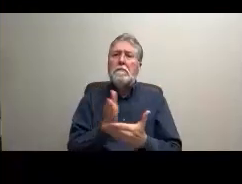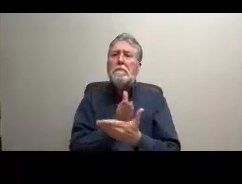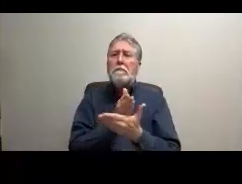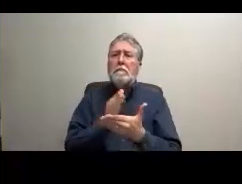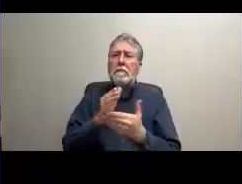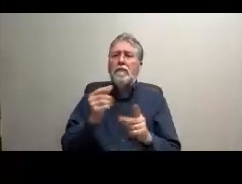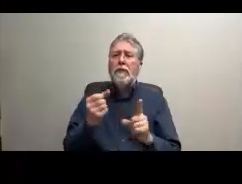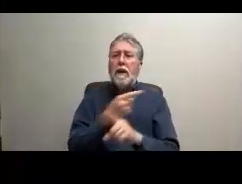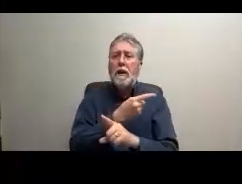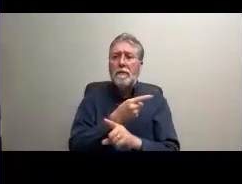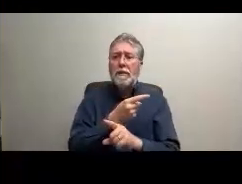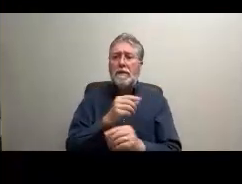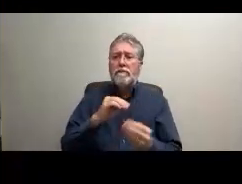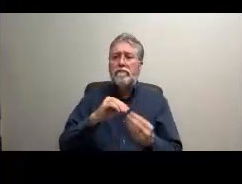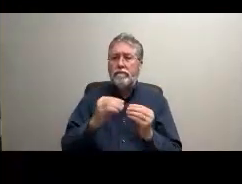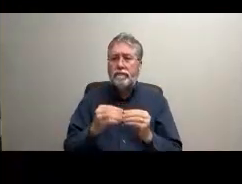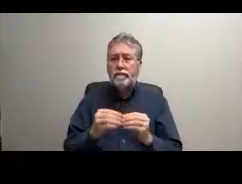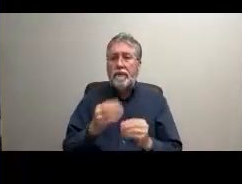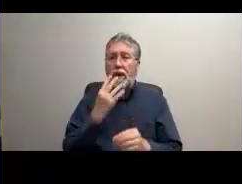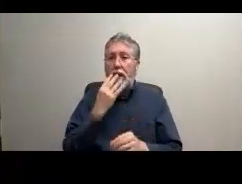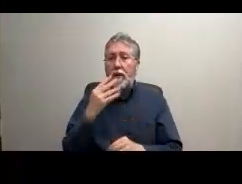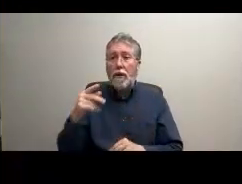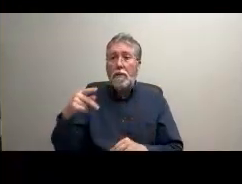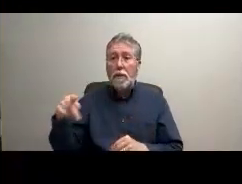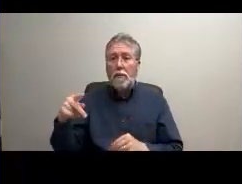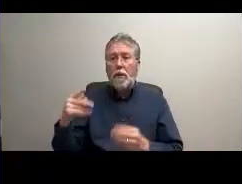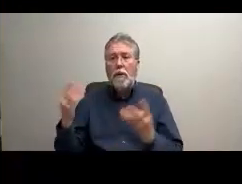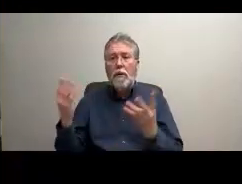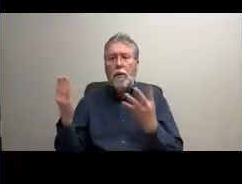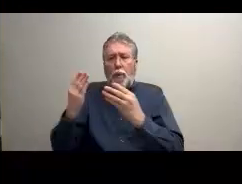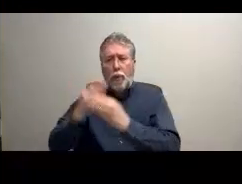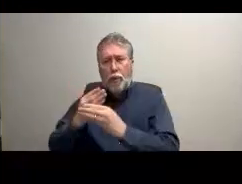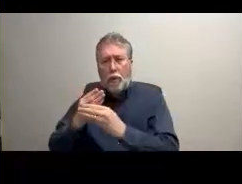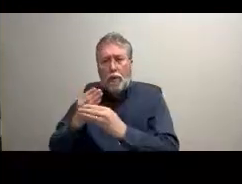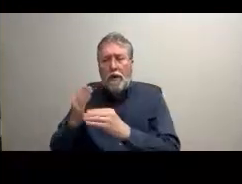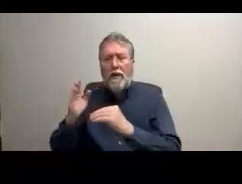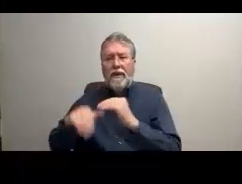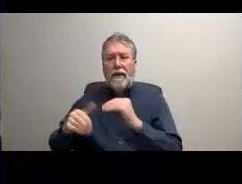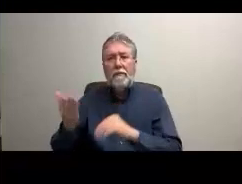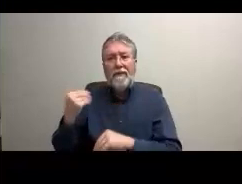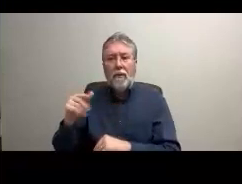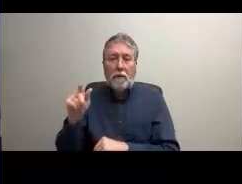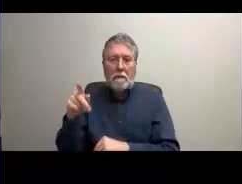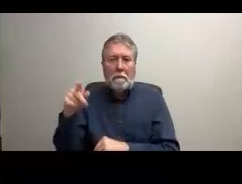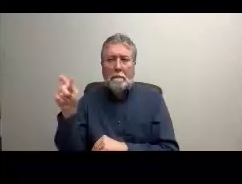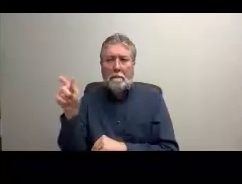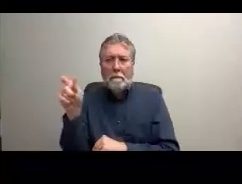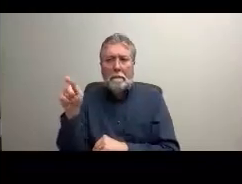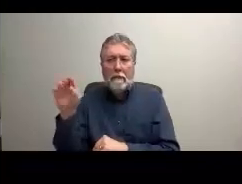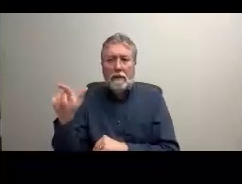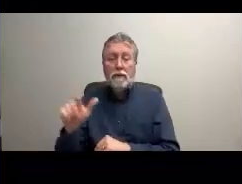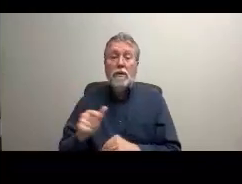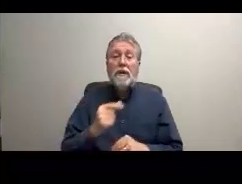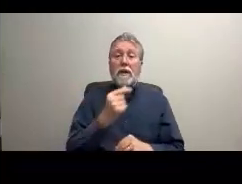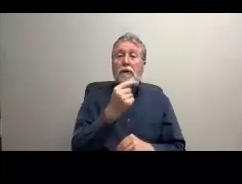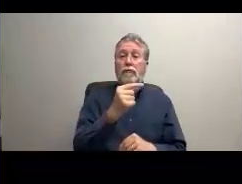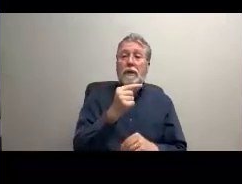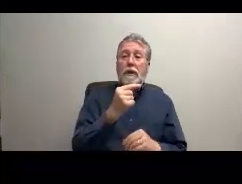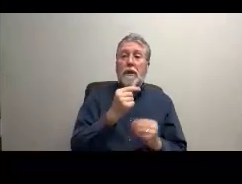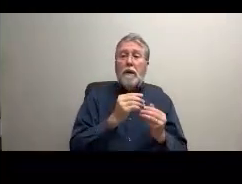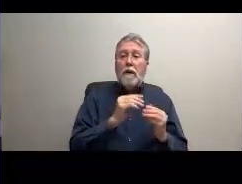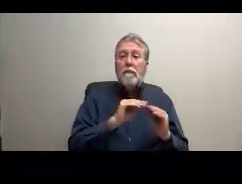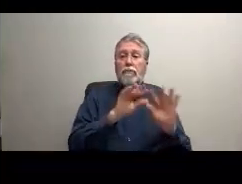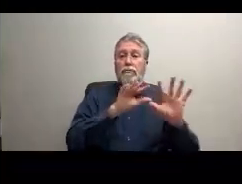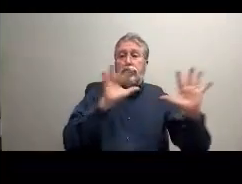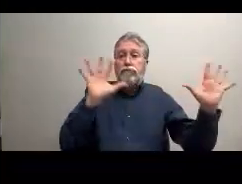Los píxeles morados son más oscuros que lo habitual, y el verde muestra píxeles más brillantes de lo habitual. Y podemos ver que el patrón